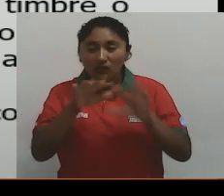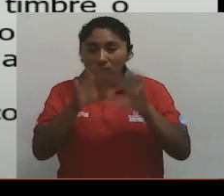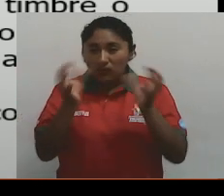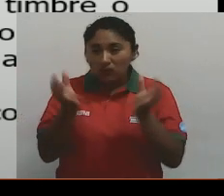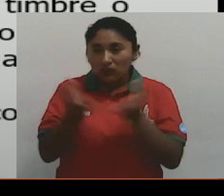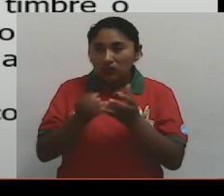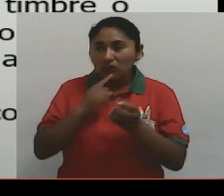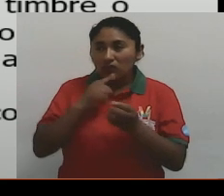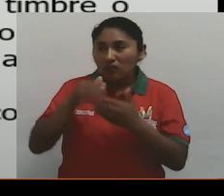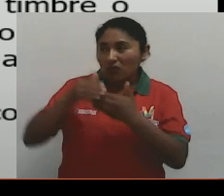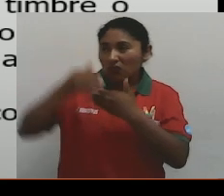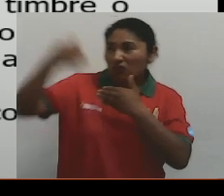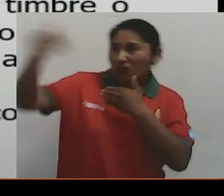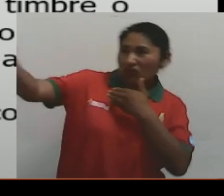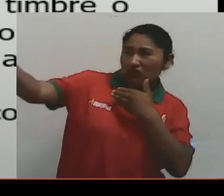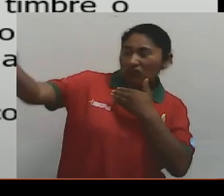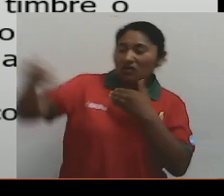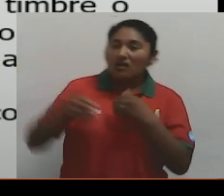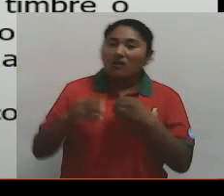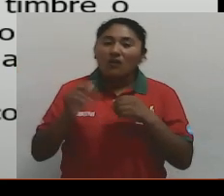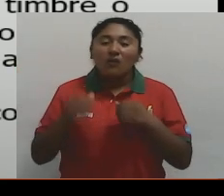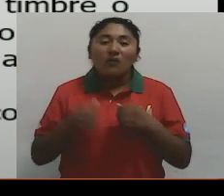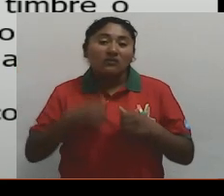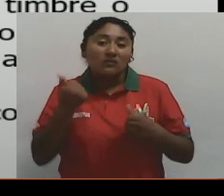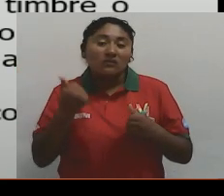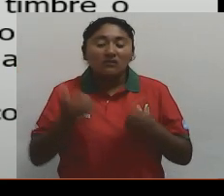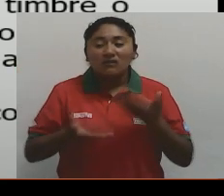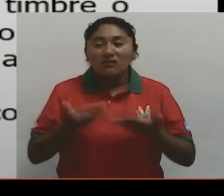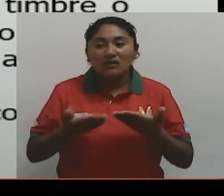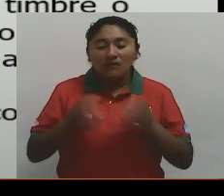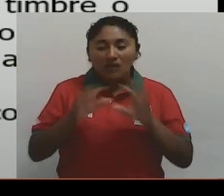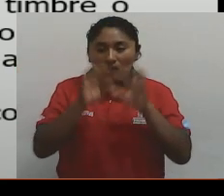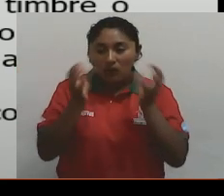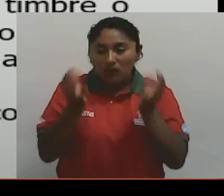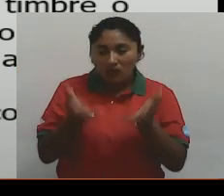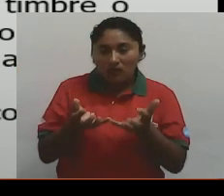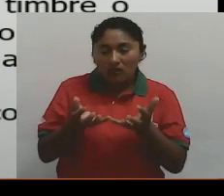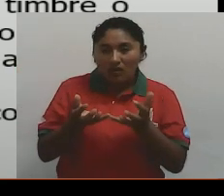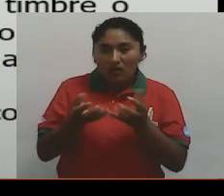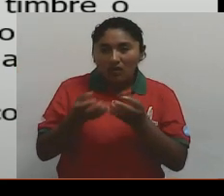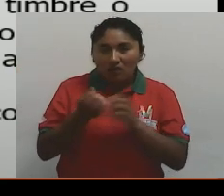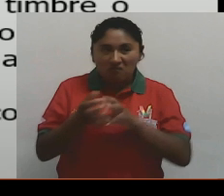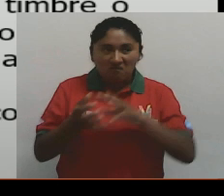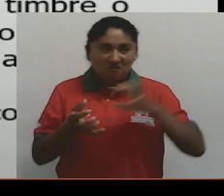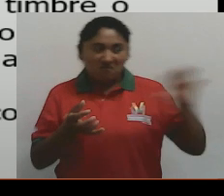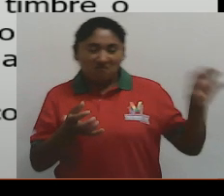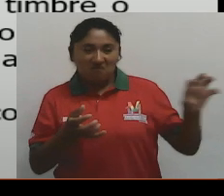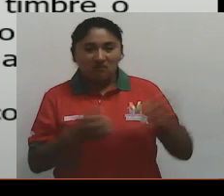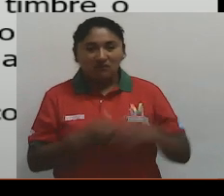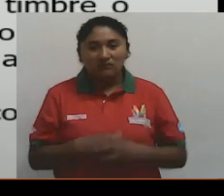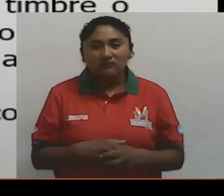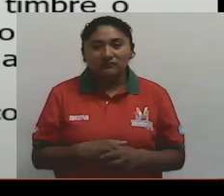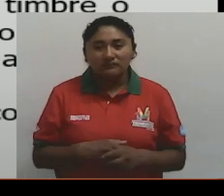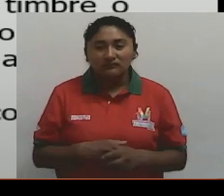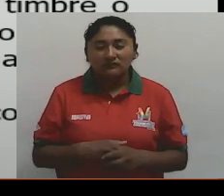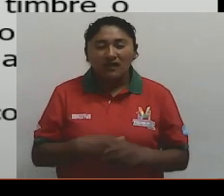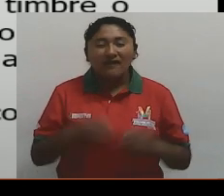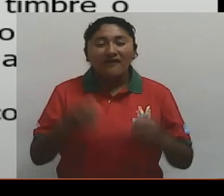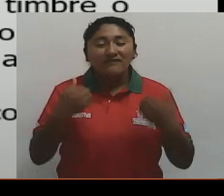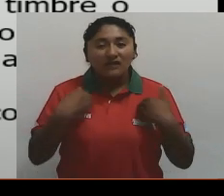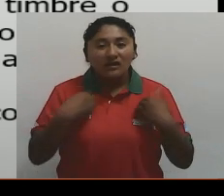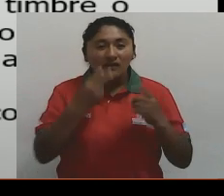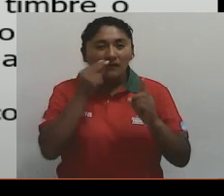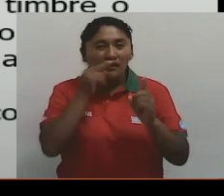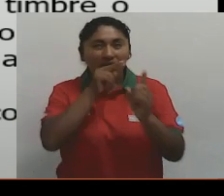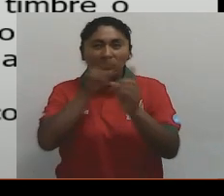receptor o si el balón ha tocado la antena o la red por fuera de la misma o ha cruzado por fuera del espacio de cruce. Él debe mirar a los jueces de